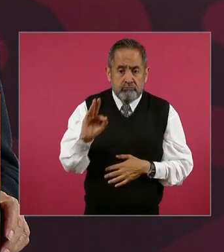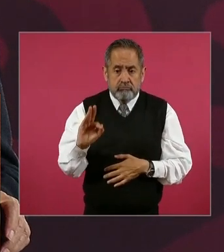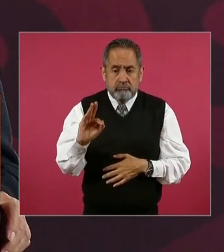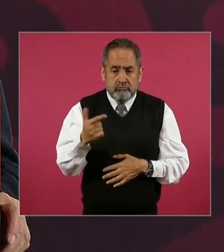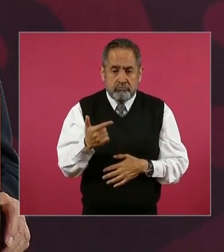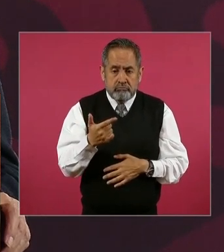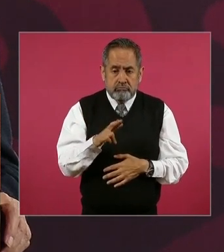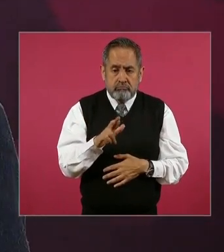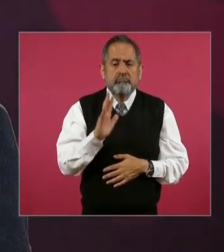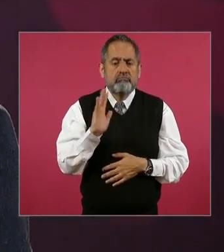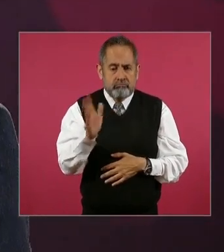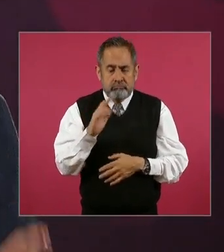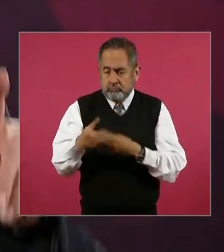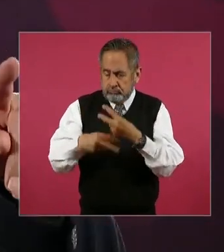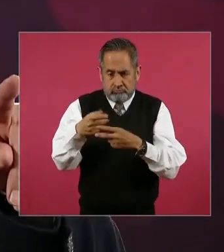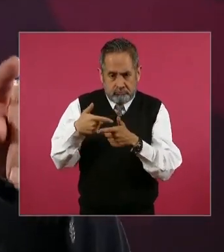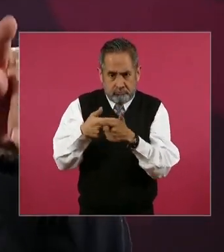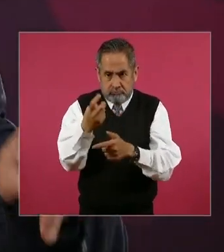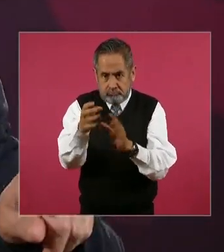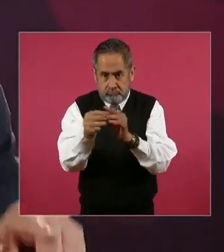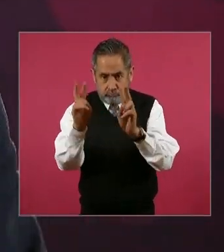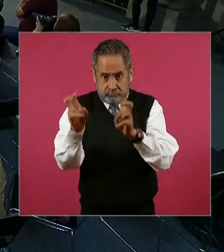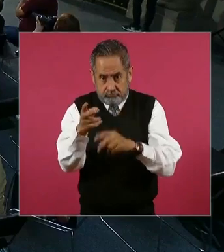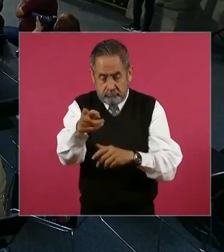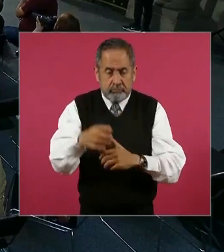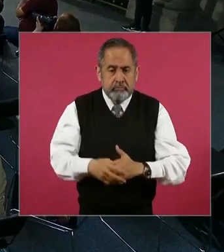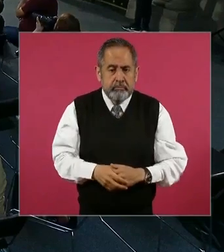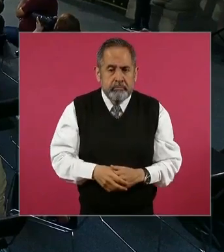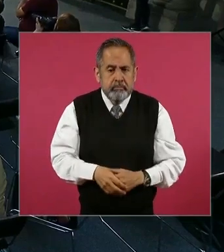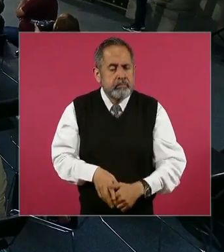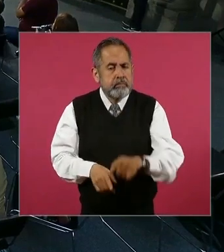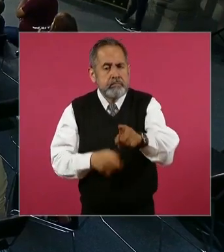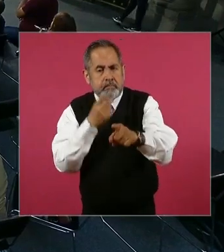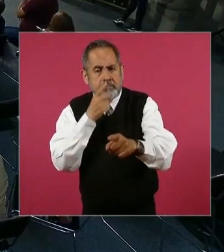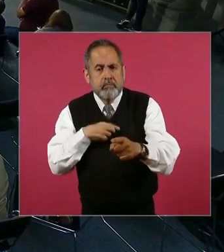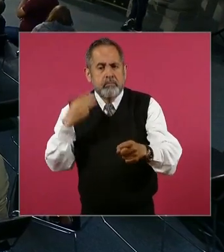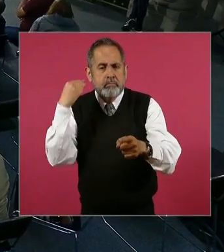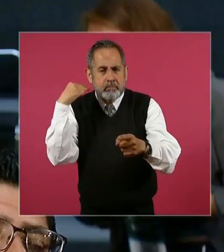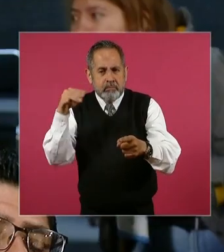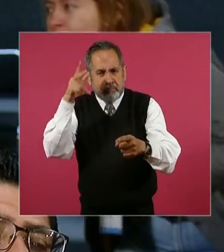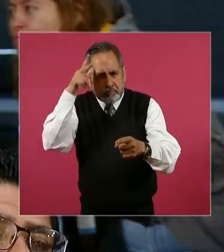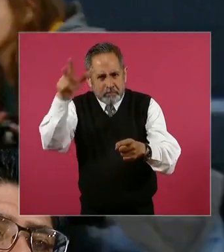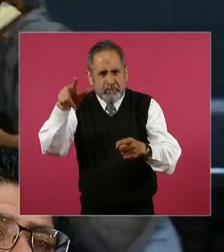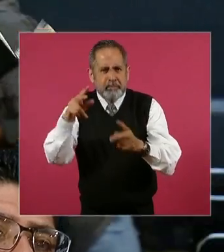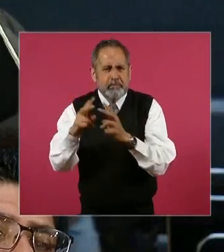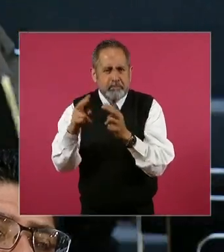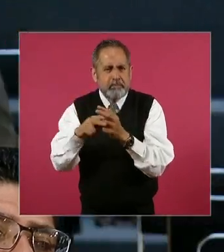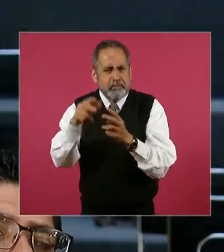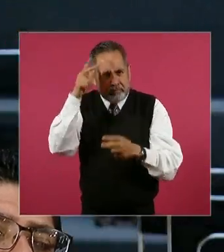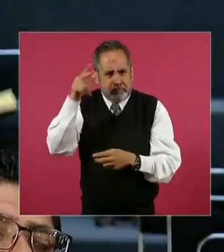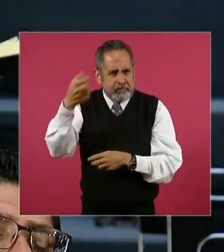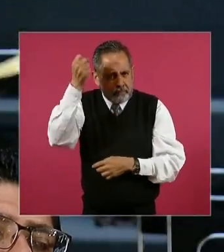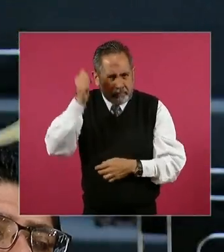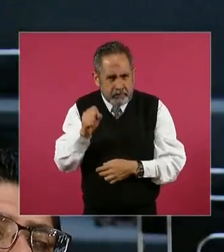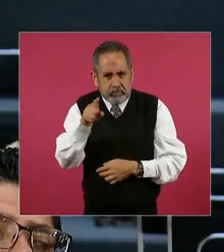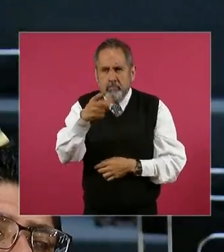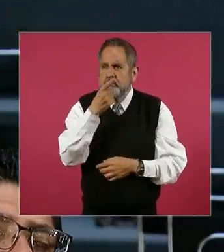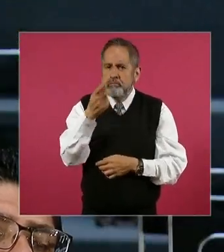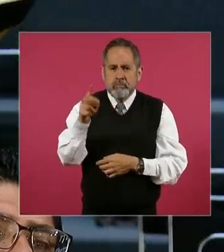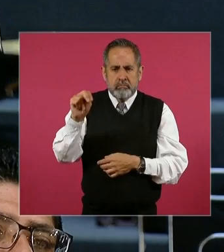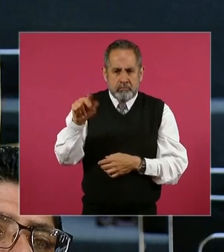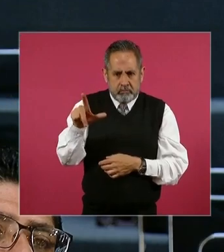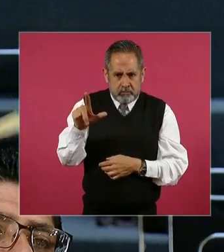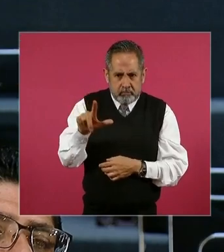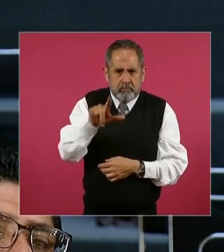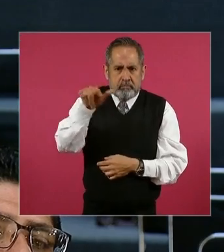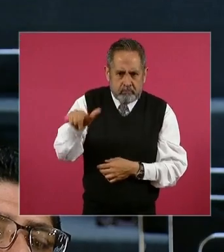fiscalía va en esos términos usted comentó que era Michoacán Tamaulipas Hidalgo Sinaloa en un primer momento habló de Nuevo León